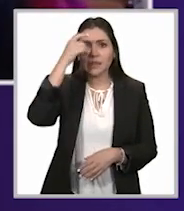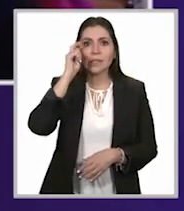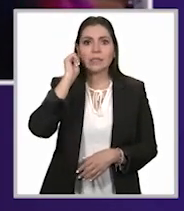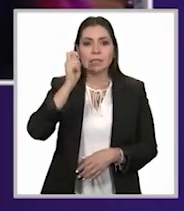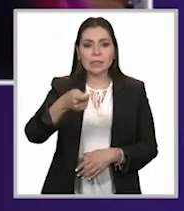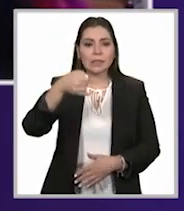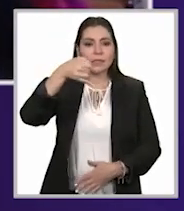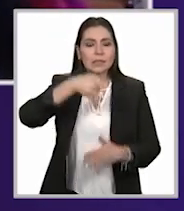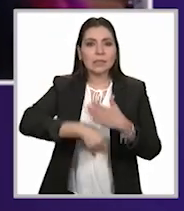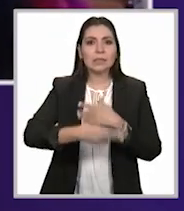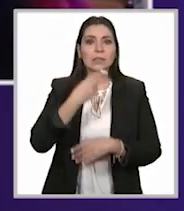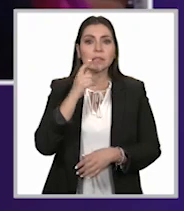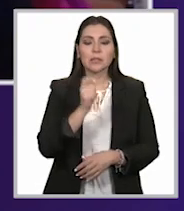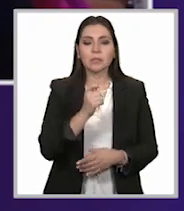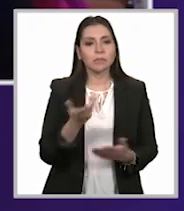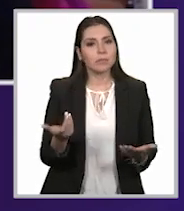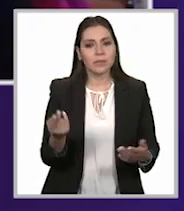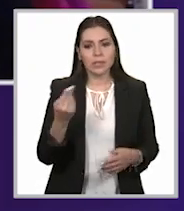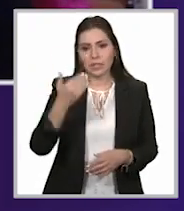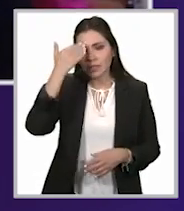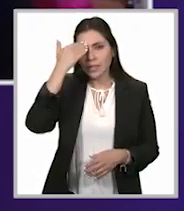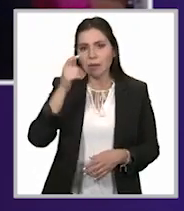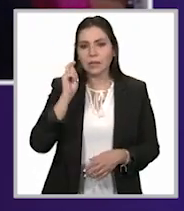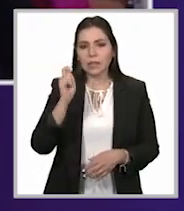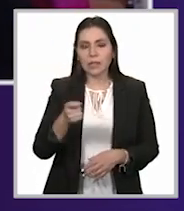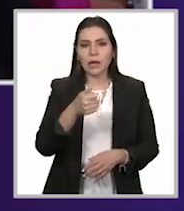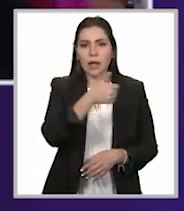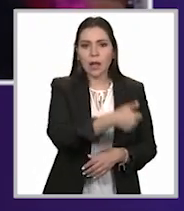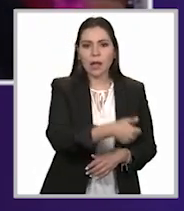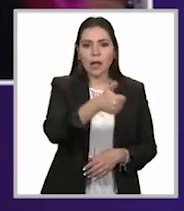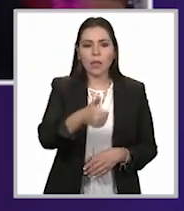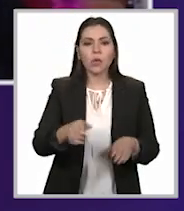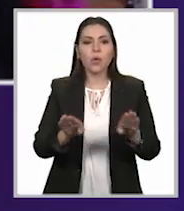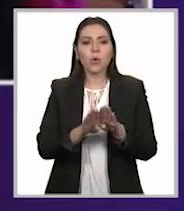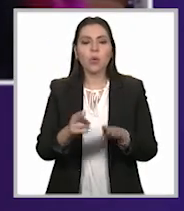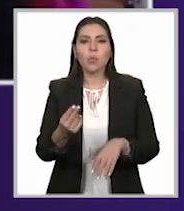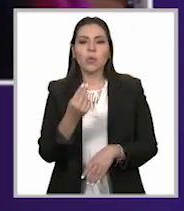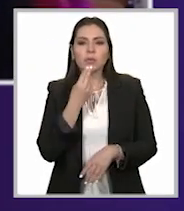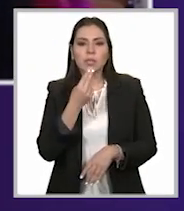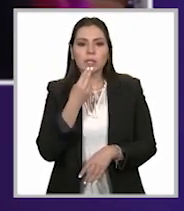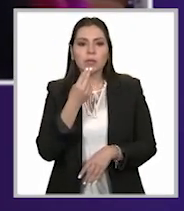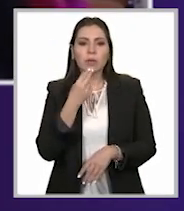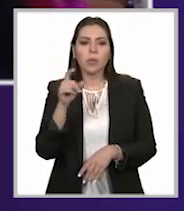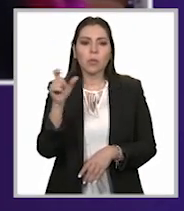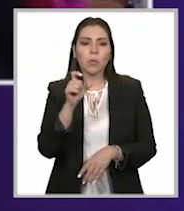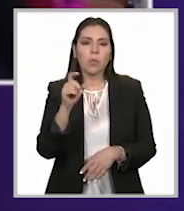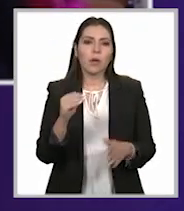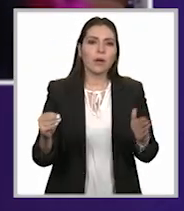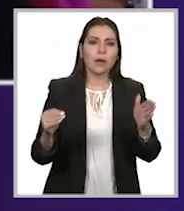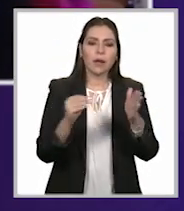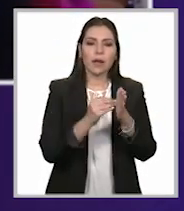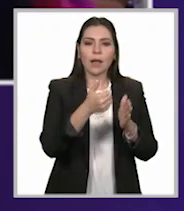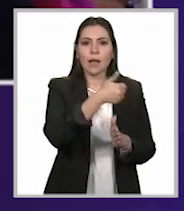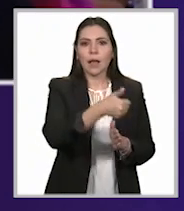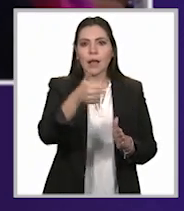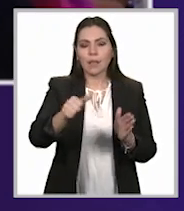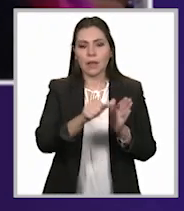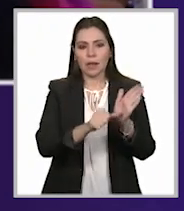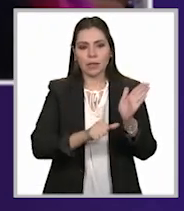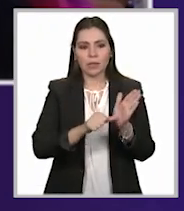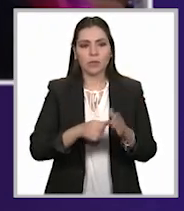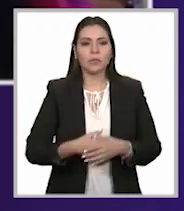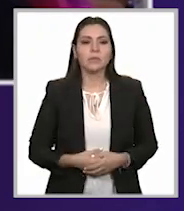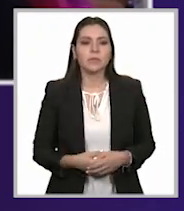su alcance, su contenido, si no vemos los casos en concreto en los que se han aplicado o interpretado